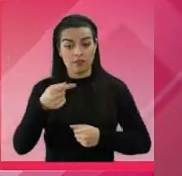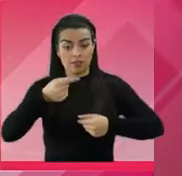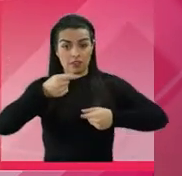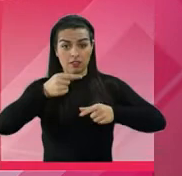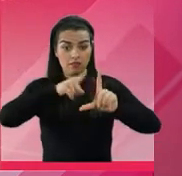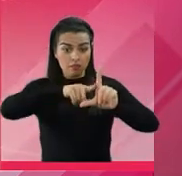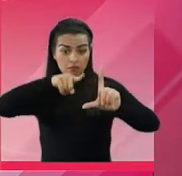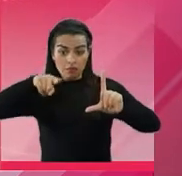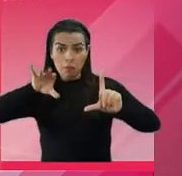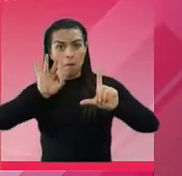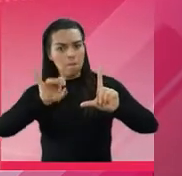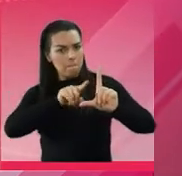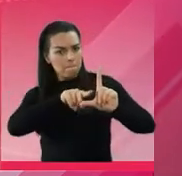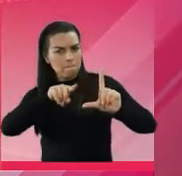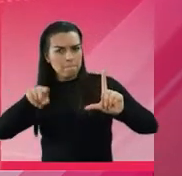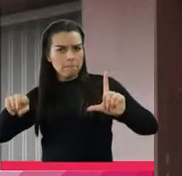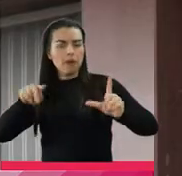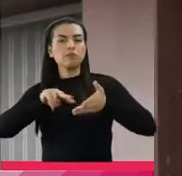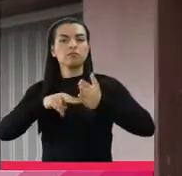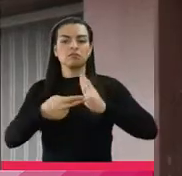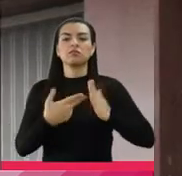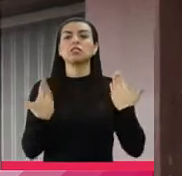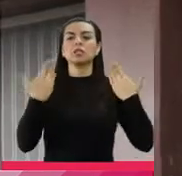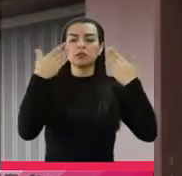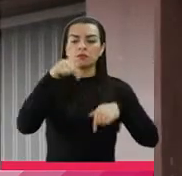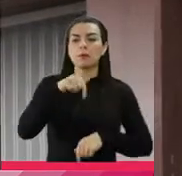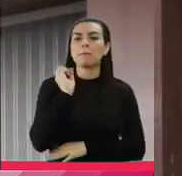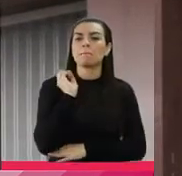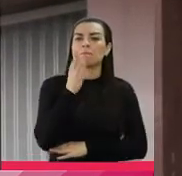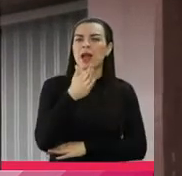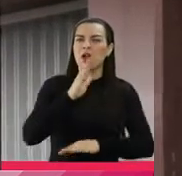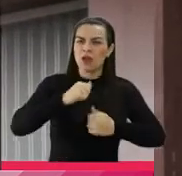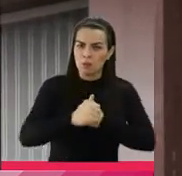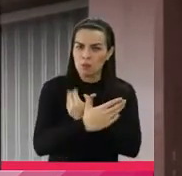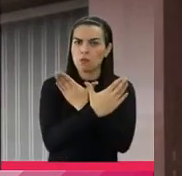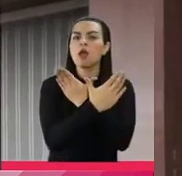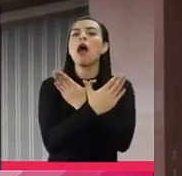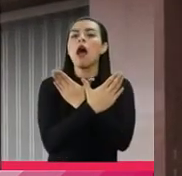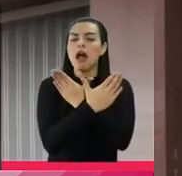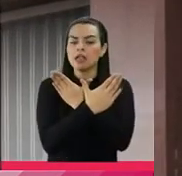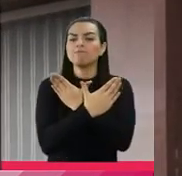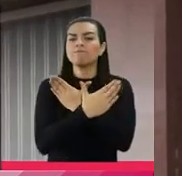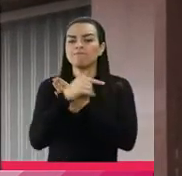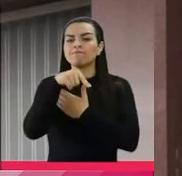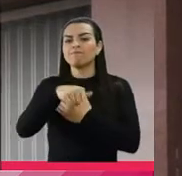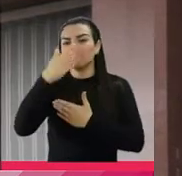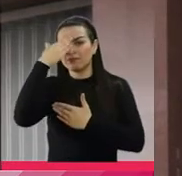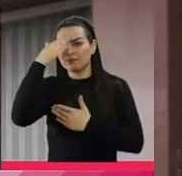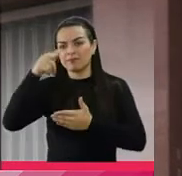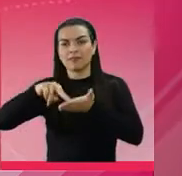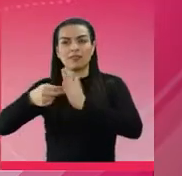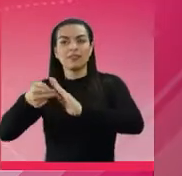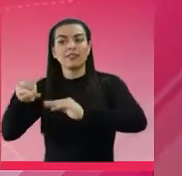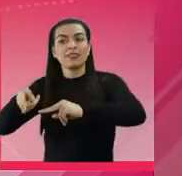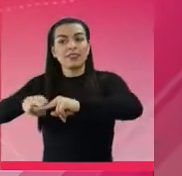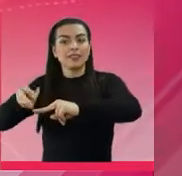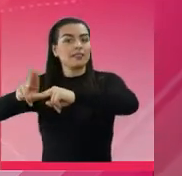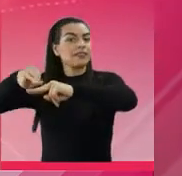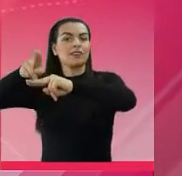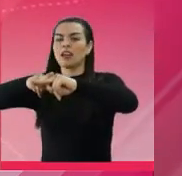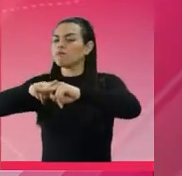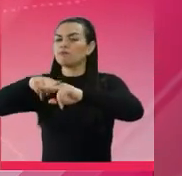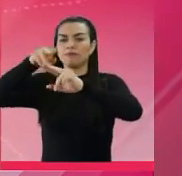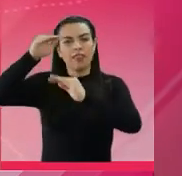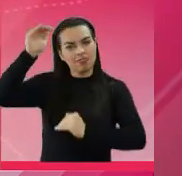República probablemente hacer recortes adicionales en su tasa de interés. Lo que estará buscando es que el próximo año la economía